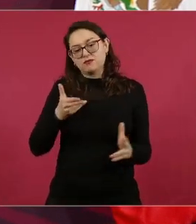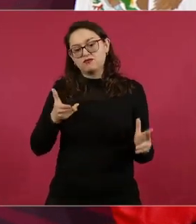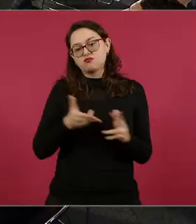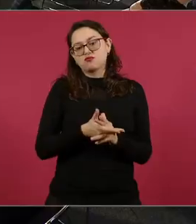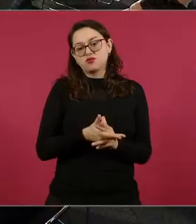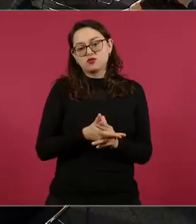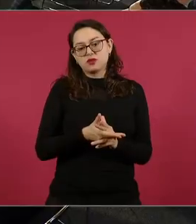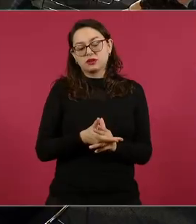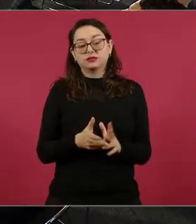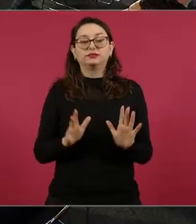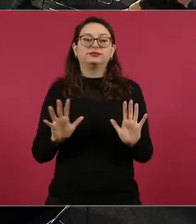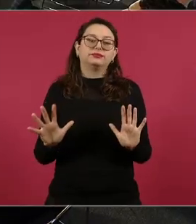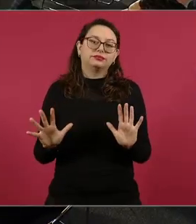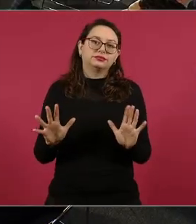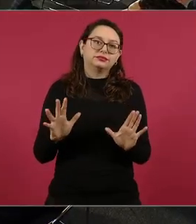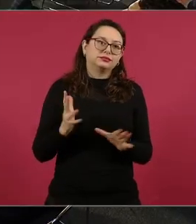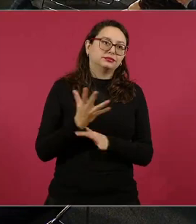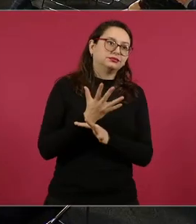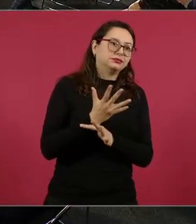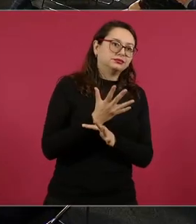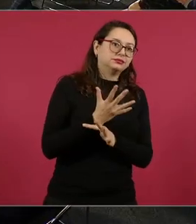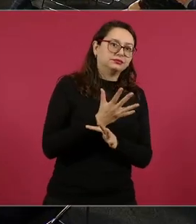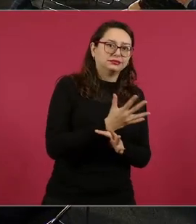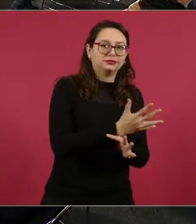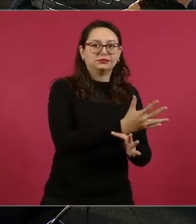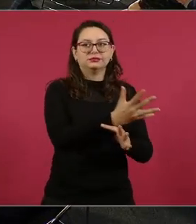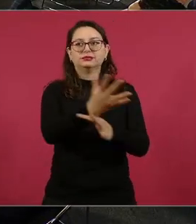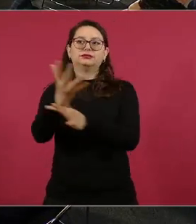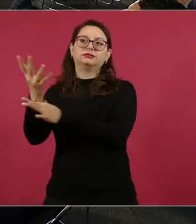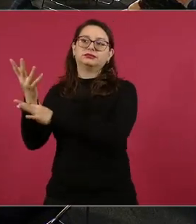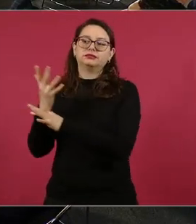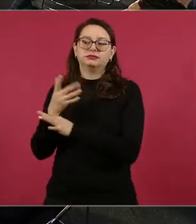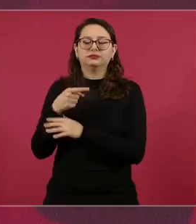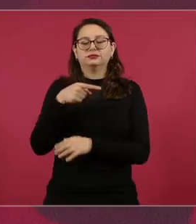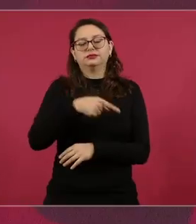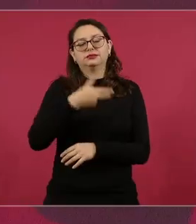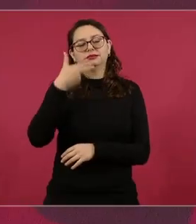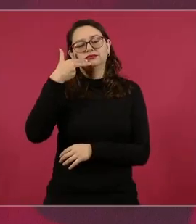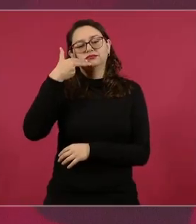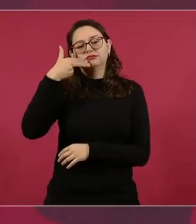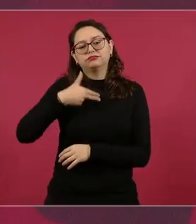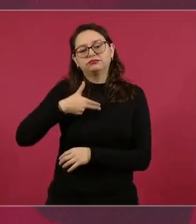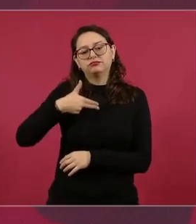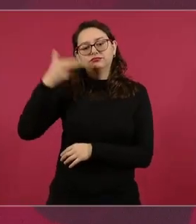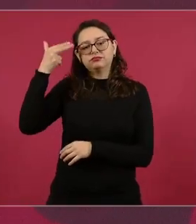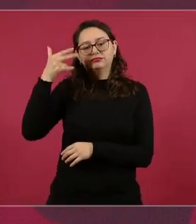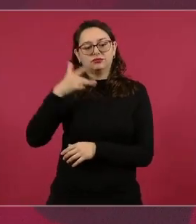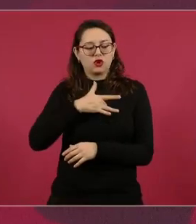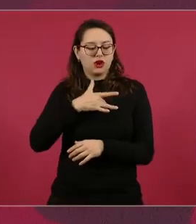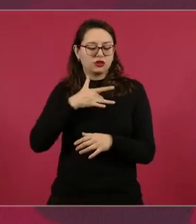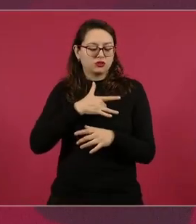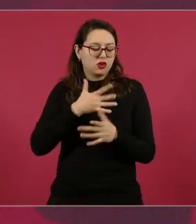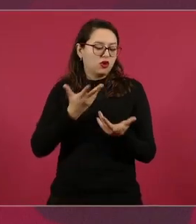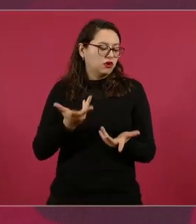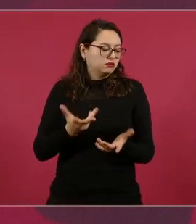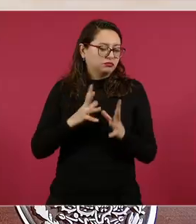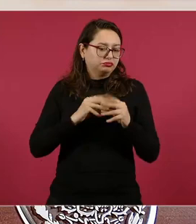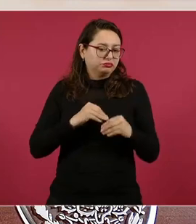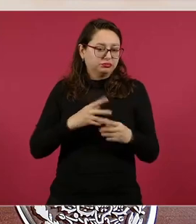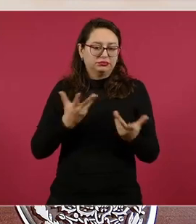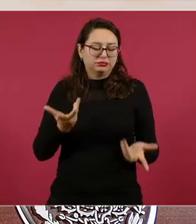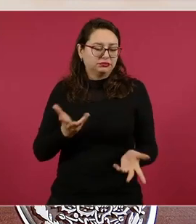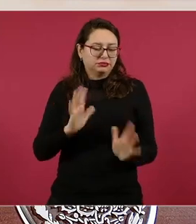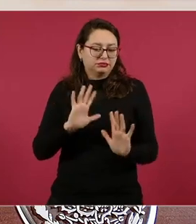claro que manejaron en el parte médico que había sido un infarto,